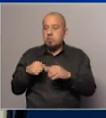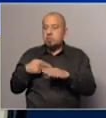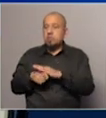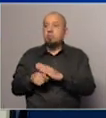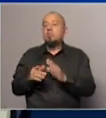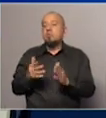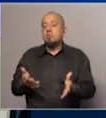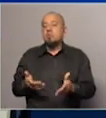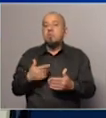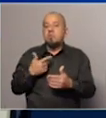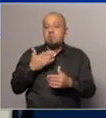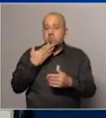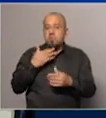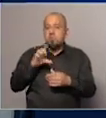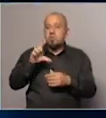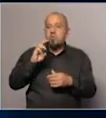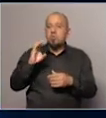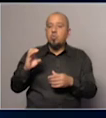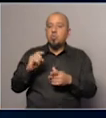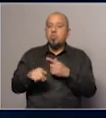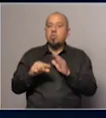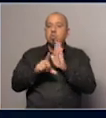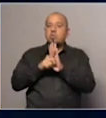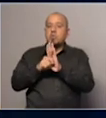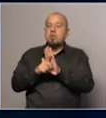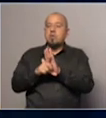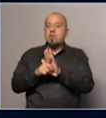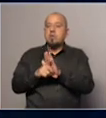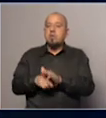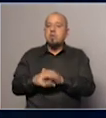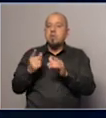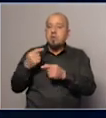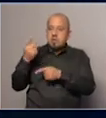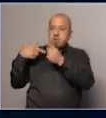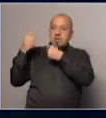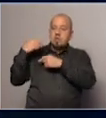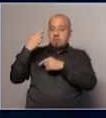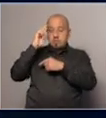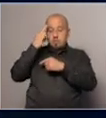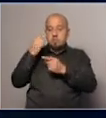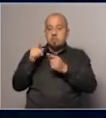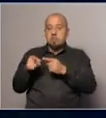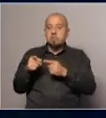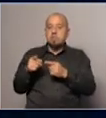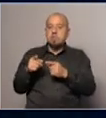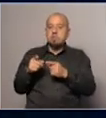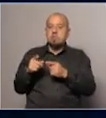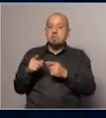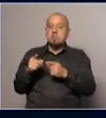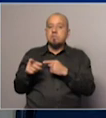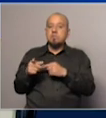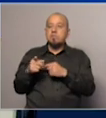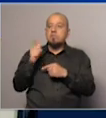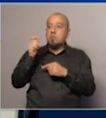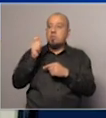no tengo duda de que la luz es una ley absolutamente regresiva para el país y que además de